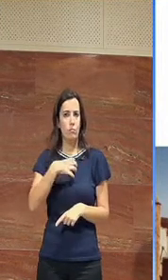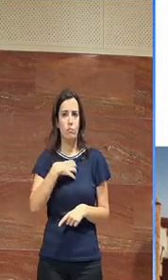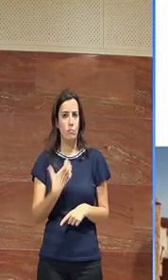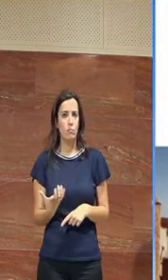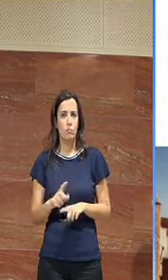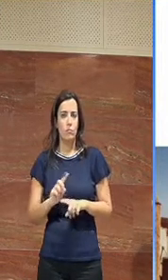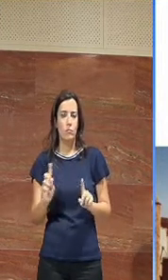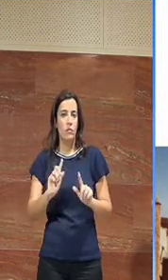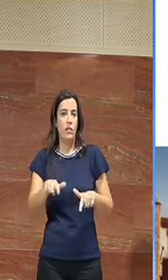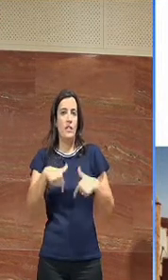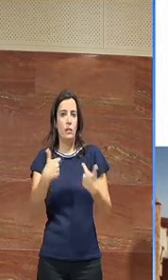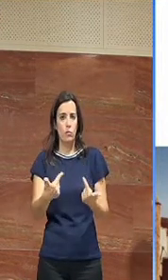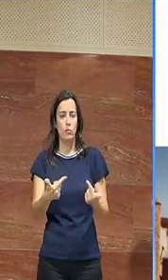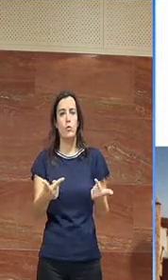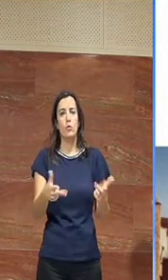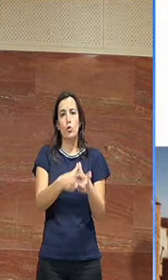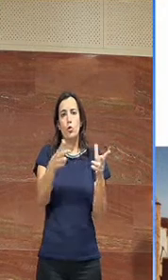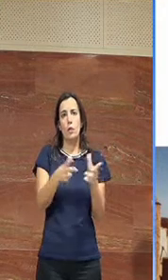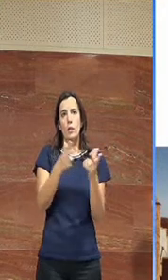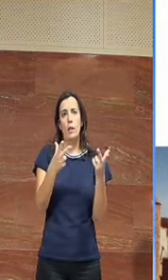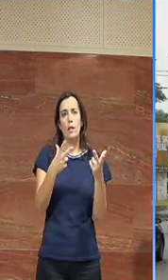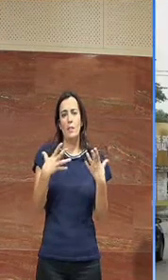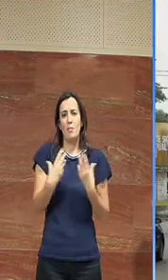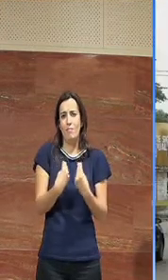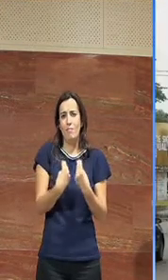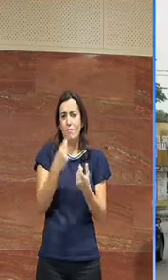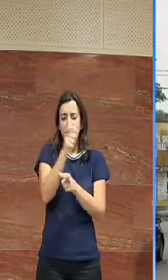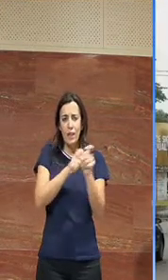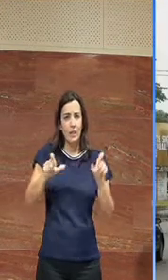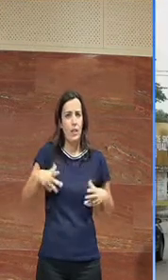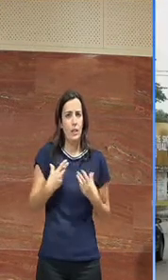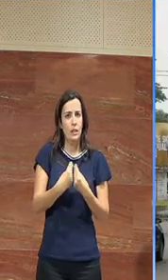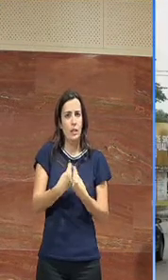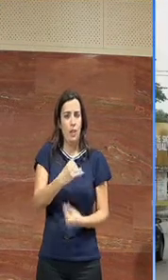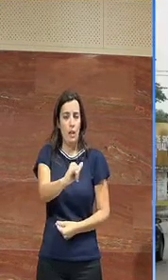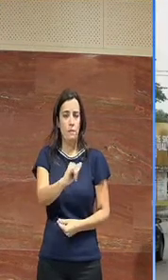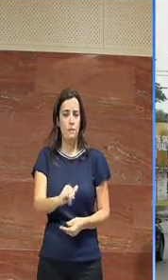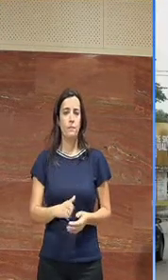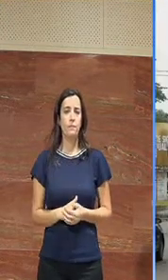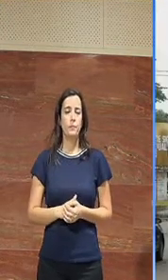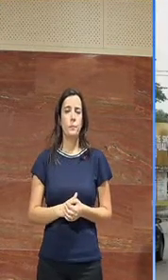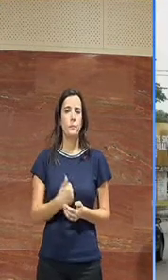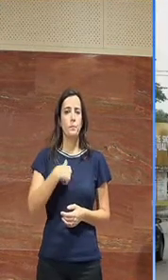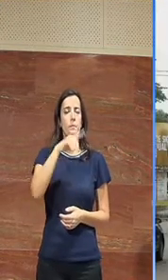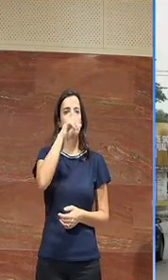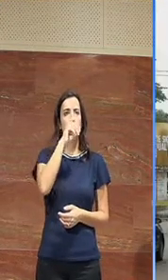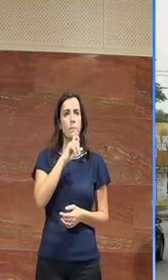las sociedades tan masificadas, tan densificadas, existen. Yo recuerdo